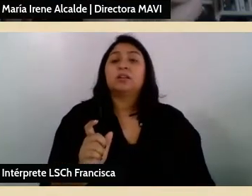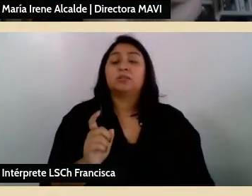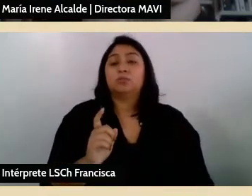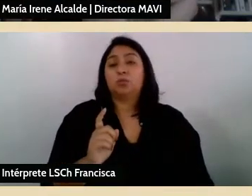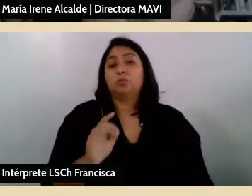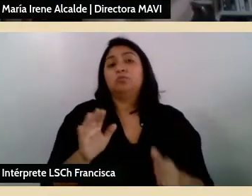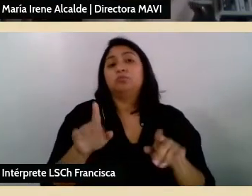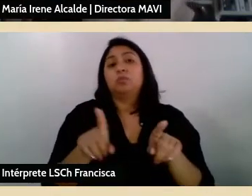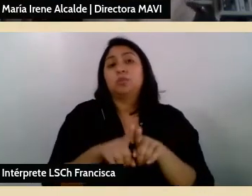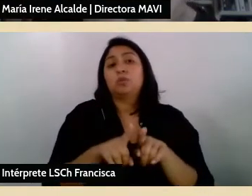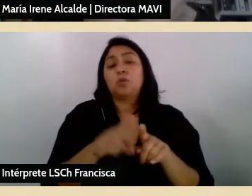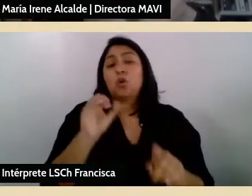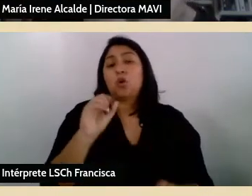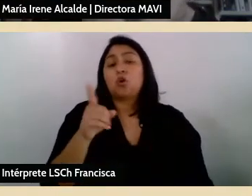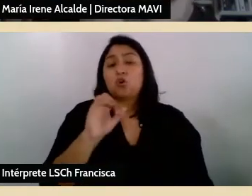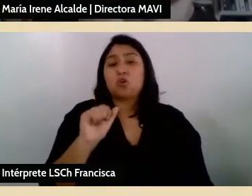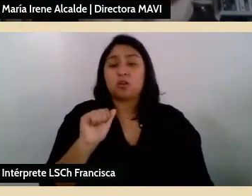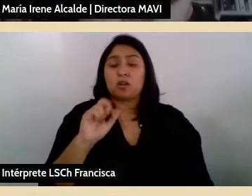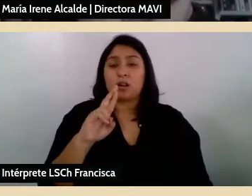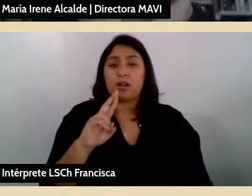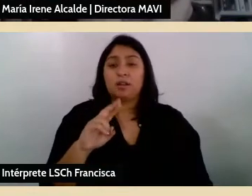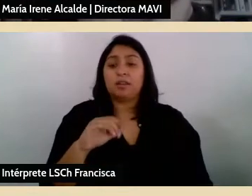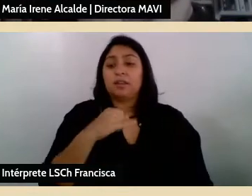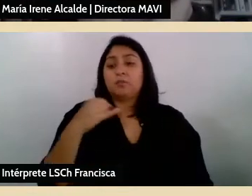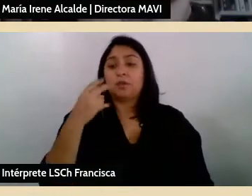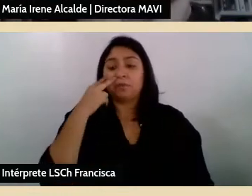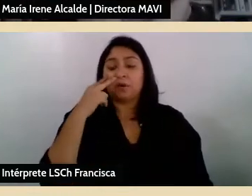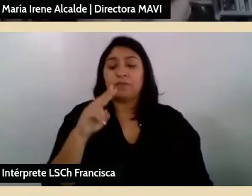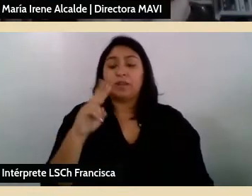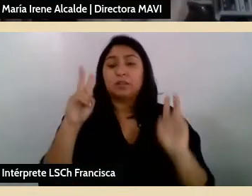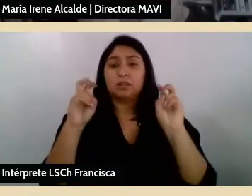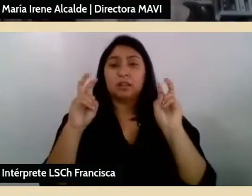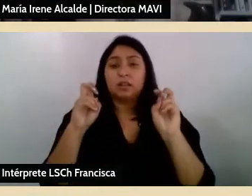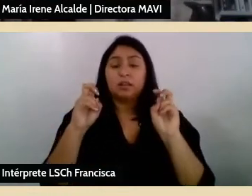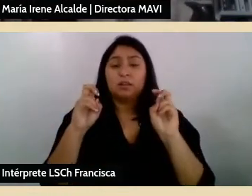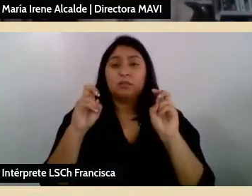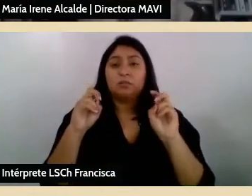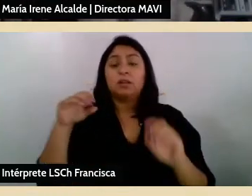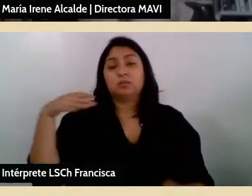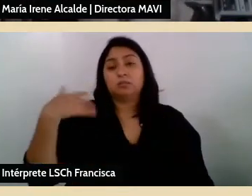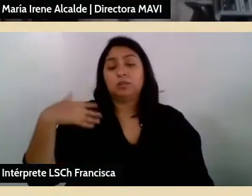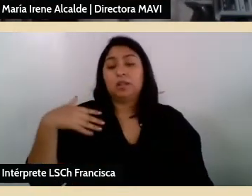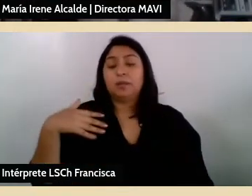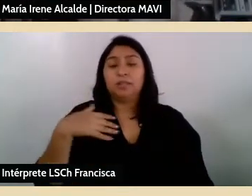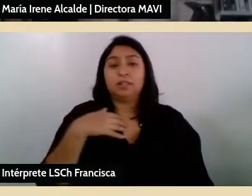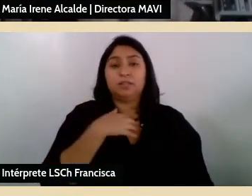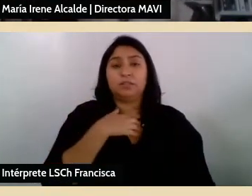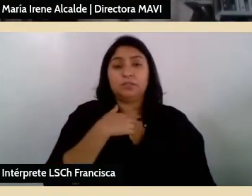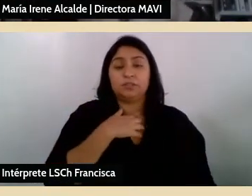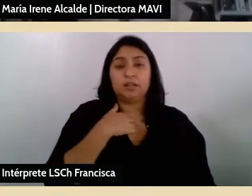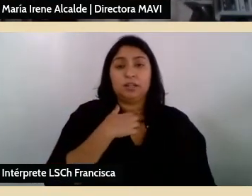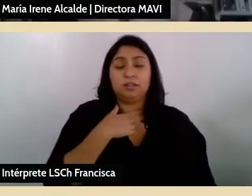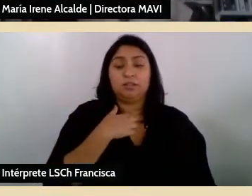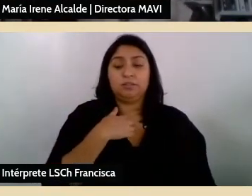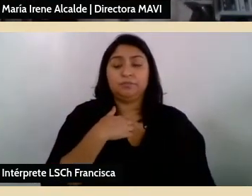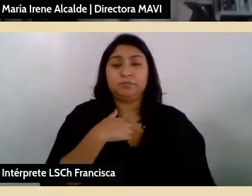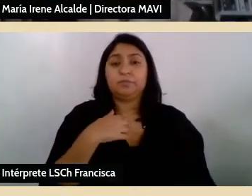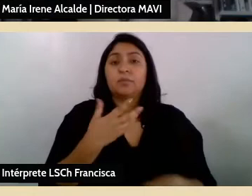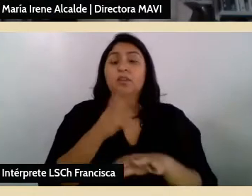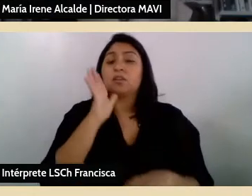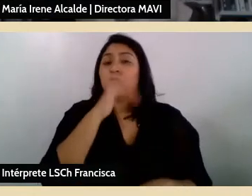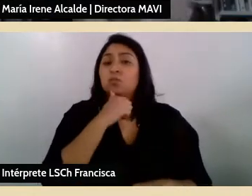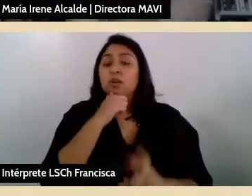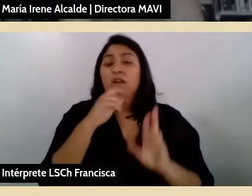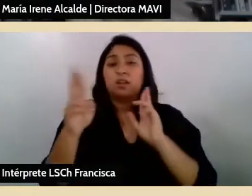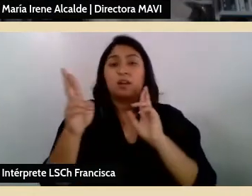ejemplo, después vamos a ver los temas puntuales, pero no tienen una relación directa en el desarrollo de las